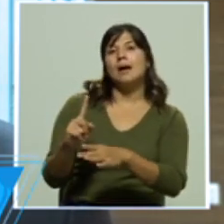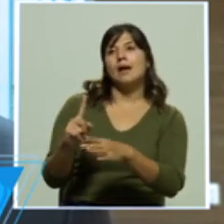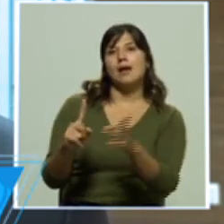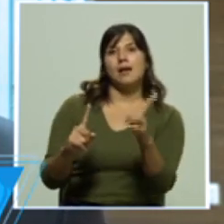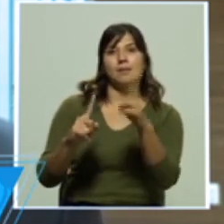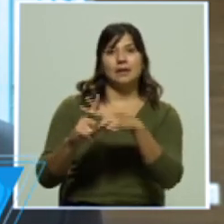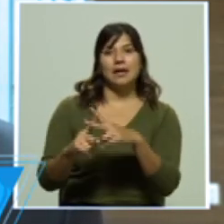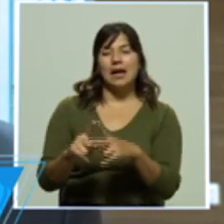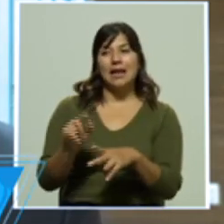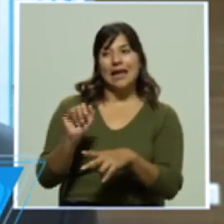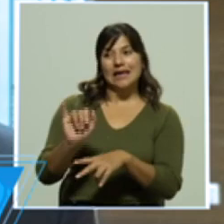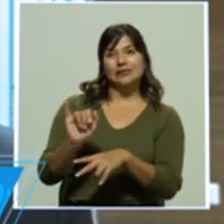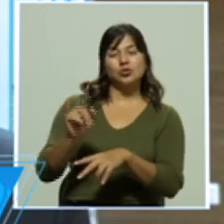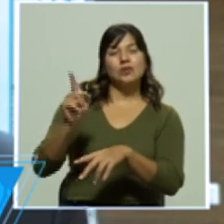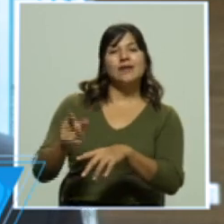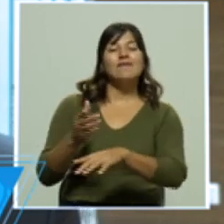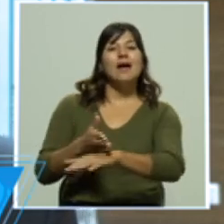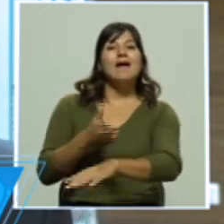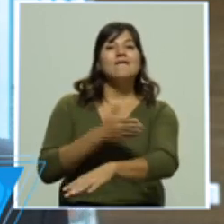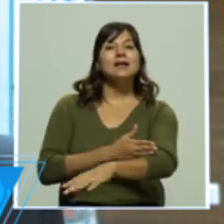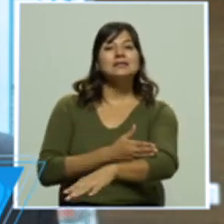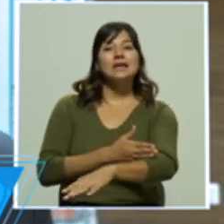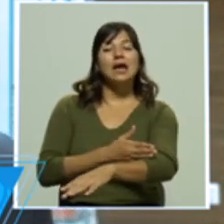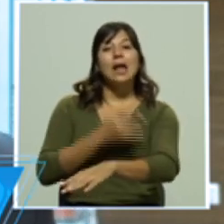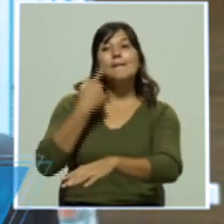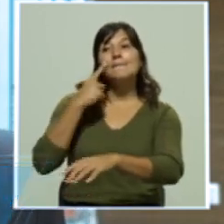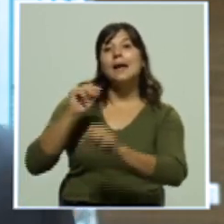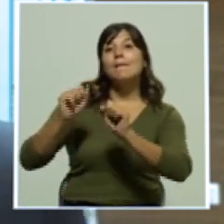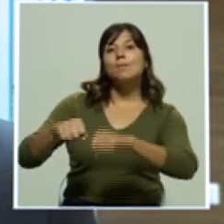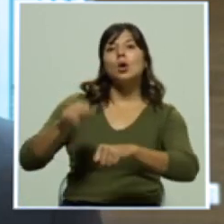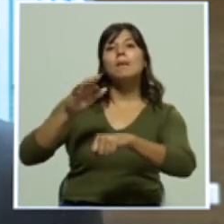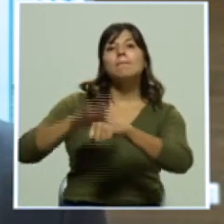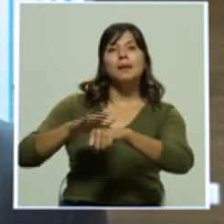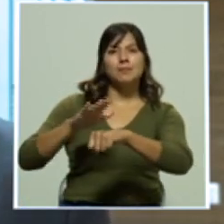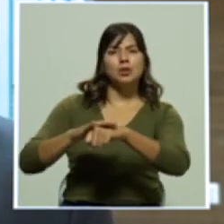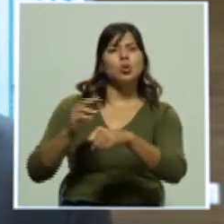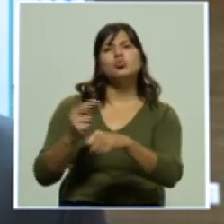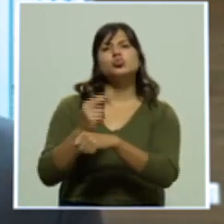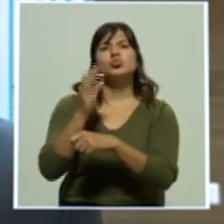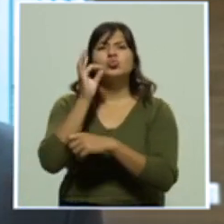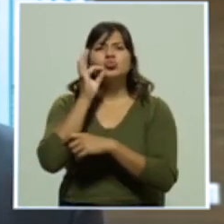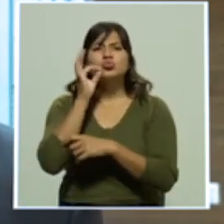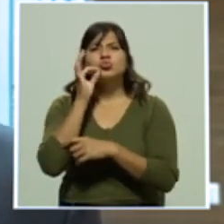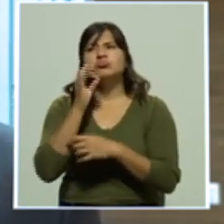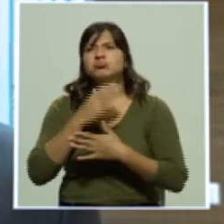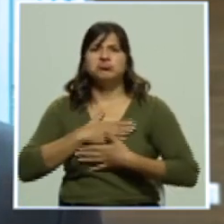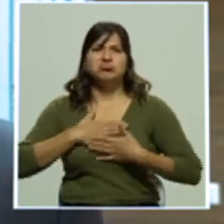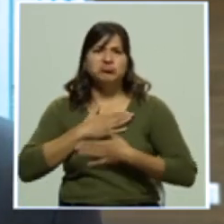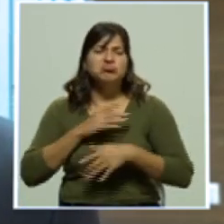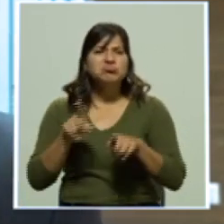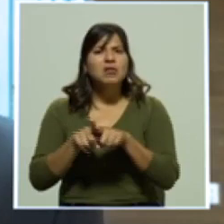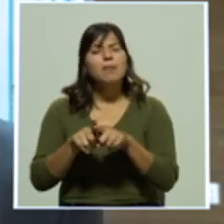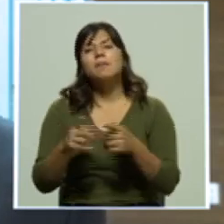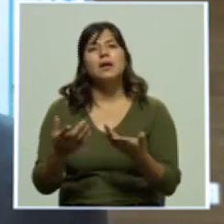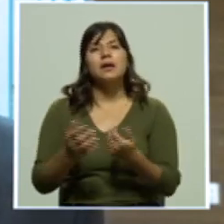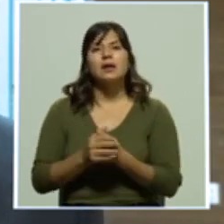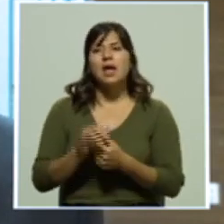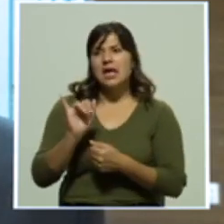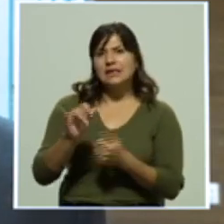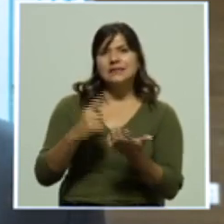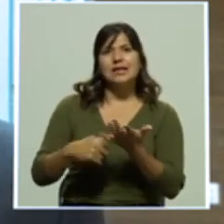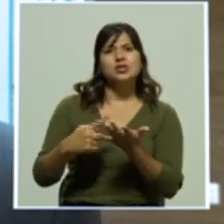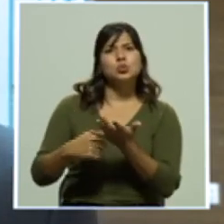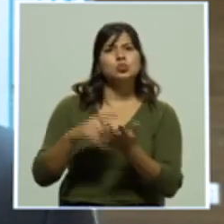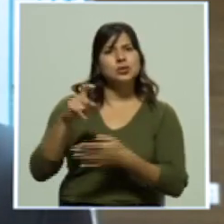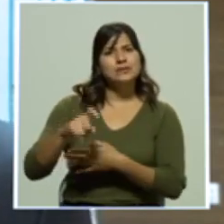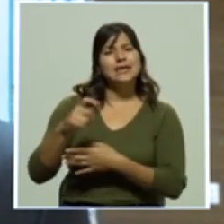avanzar hacia la legalización del uso de cannabis recreativa, por ejemplo. Es una discusión necesaria en la que